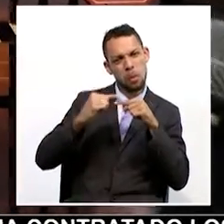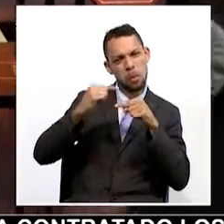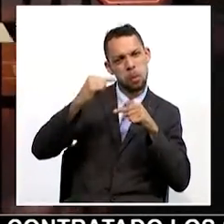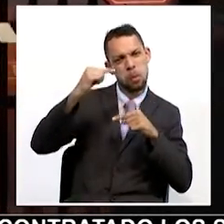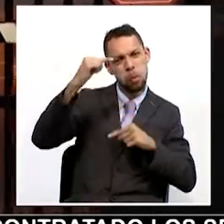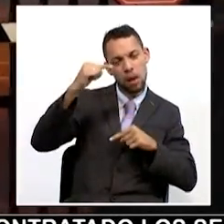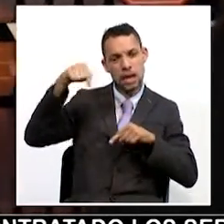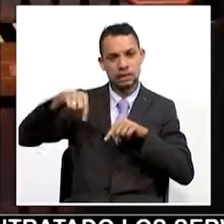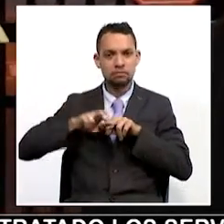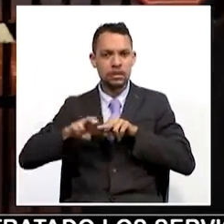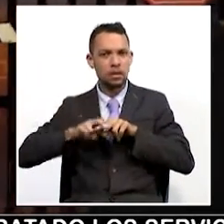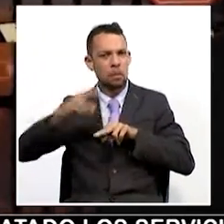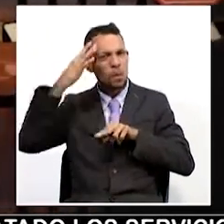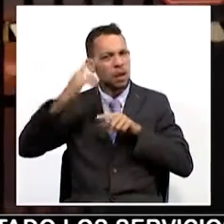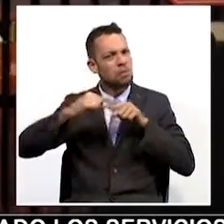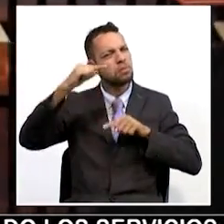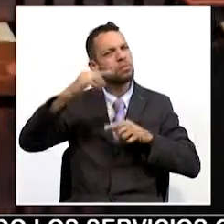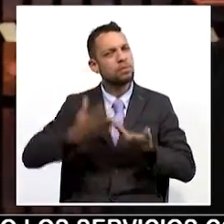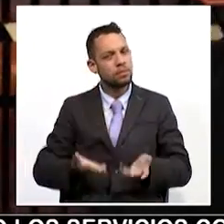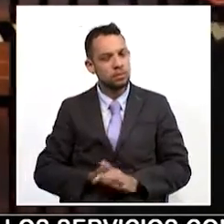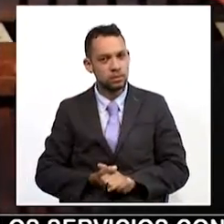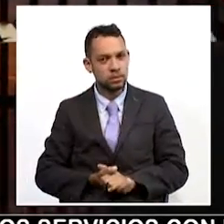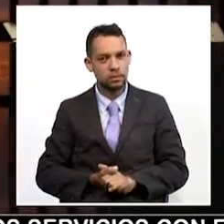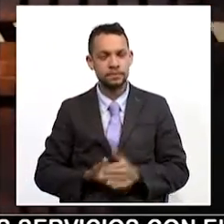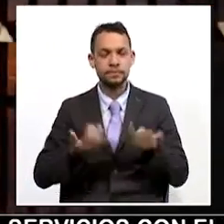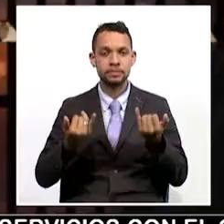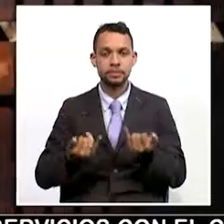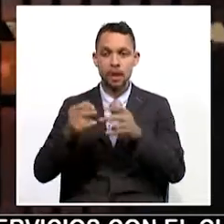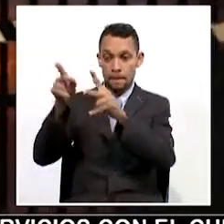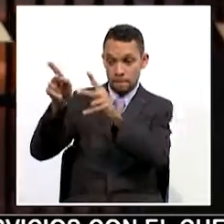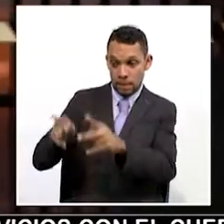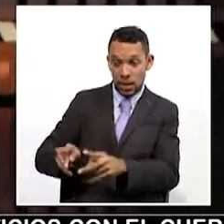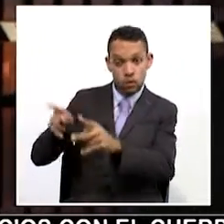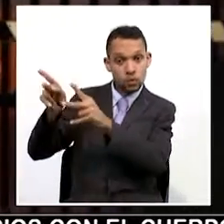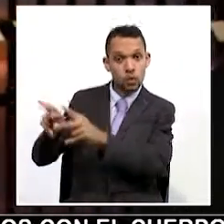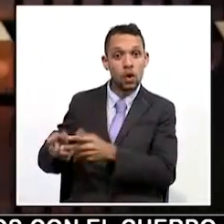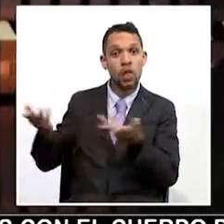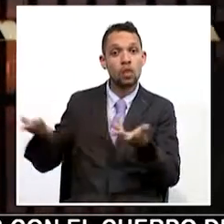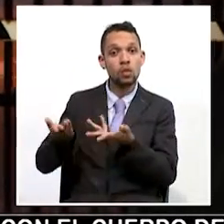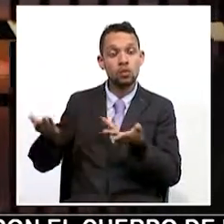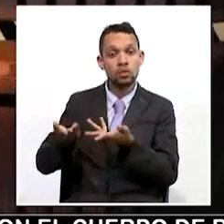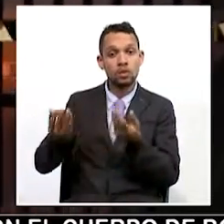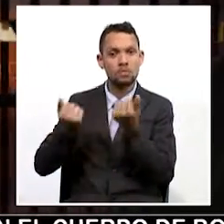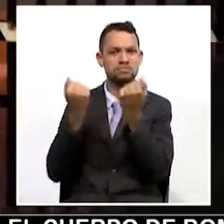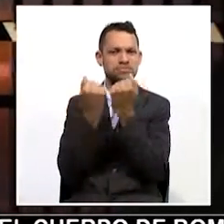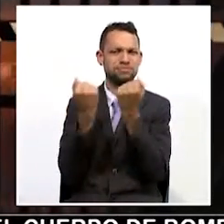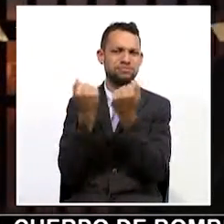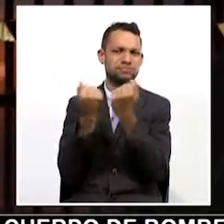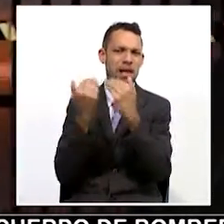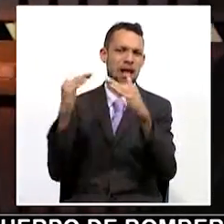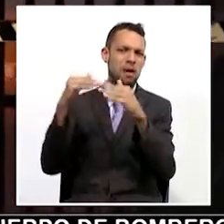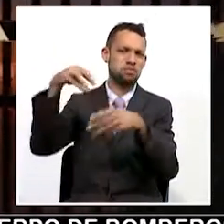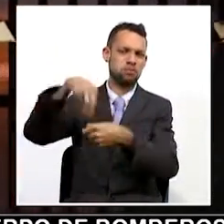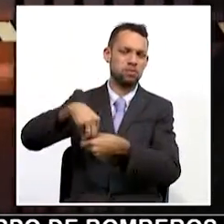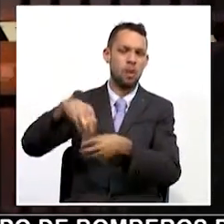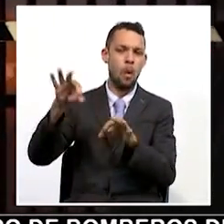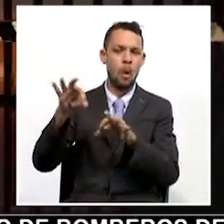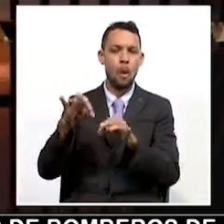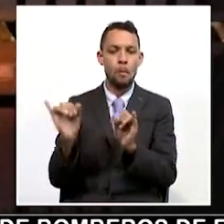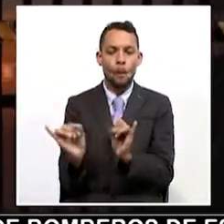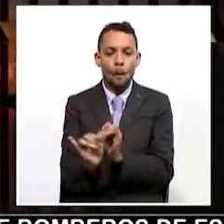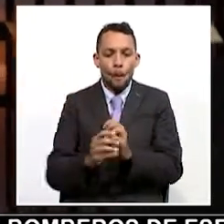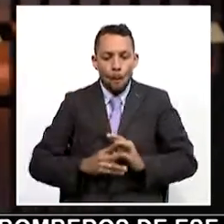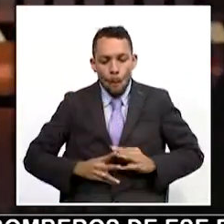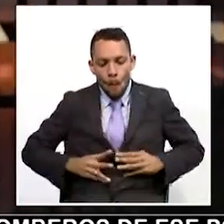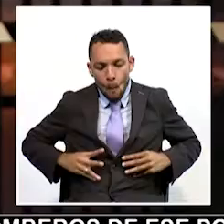en la ciudad de Manizales? Sí, hemos detectado pacientes que viven en hacinamiento, que están malnutridos, que